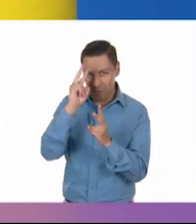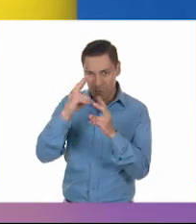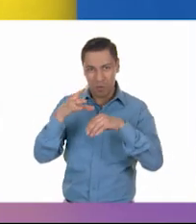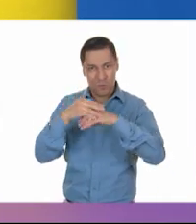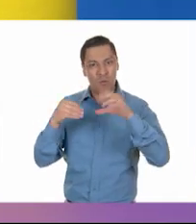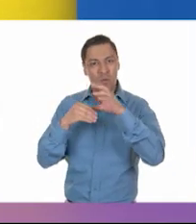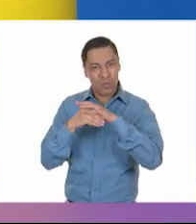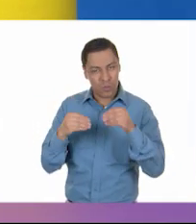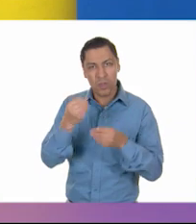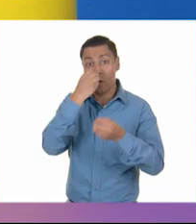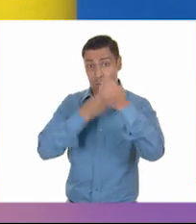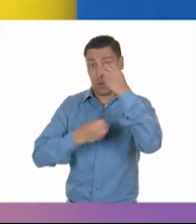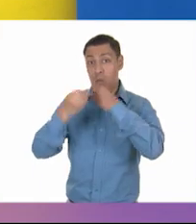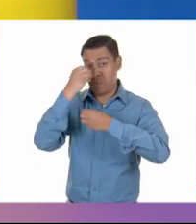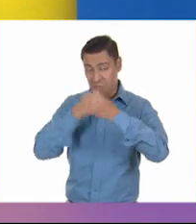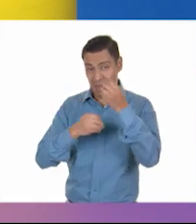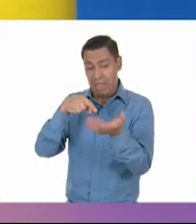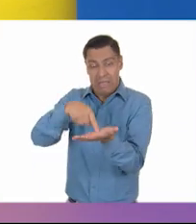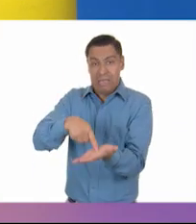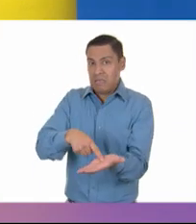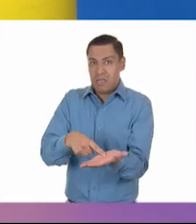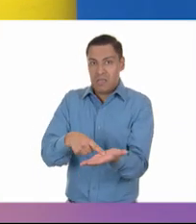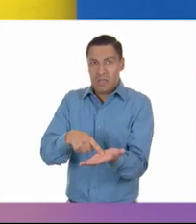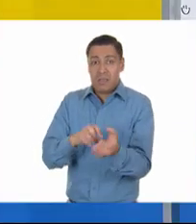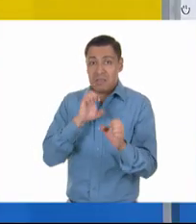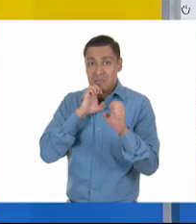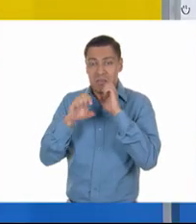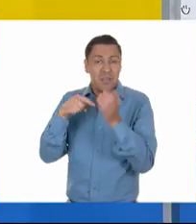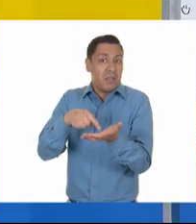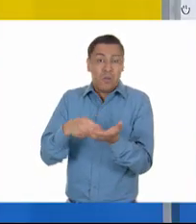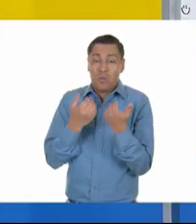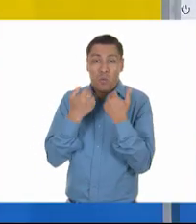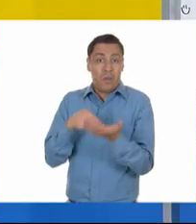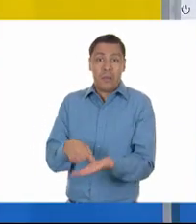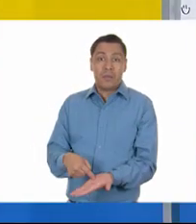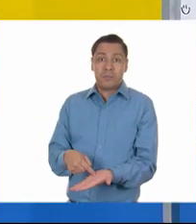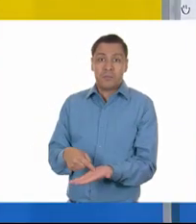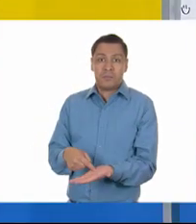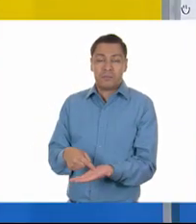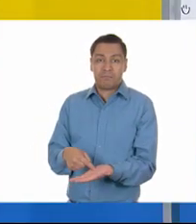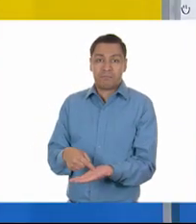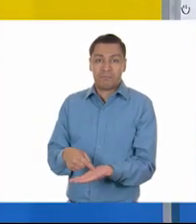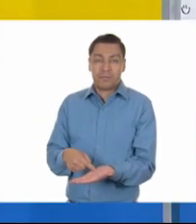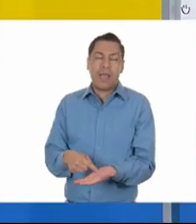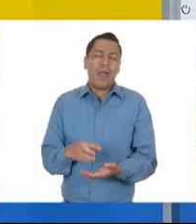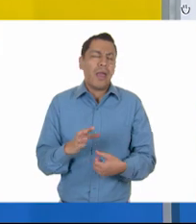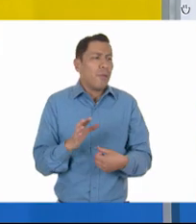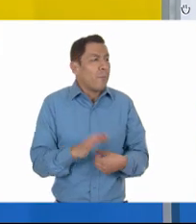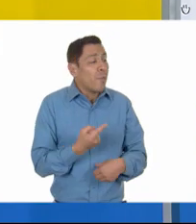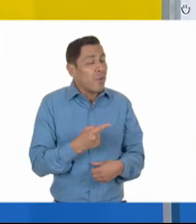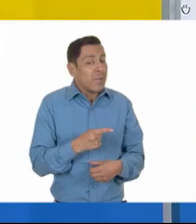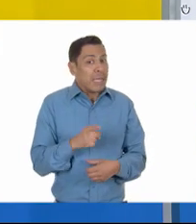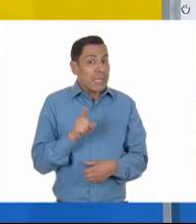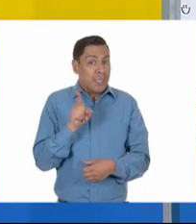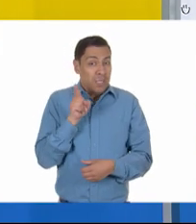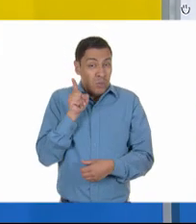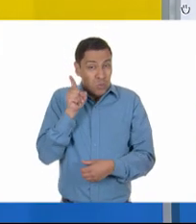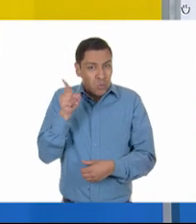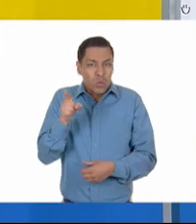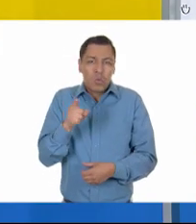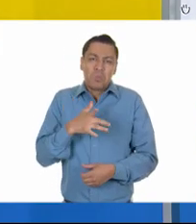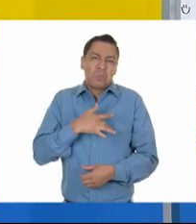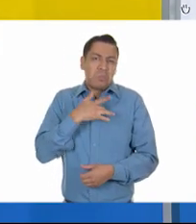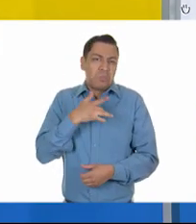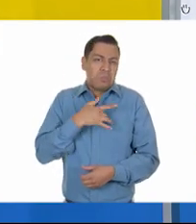Porque eso no está en el reporte, maestra. Ah, pues porque dijiste eso en aquel momento y fue un